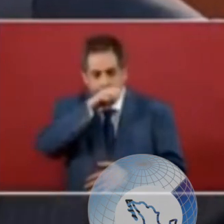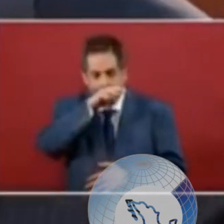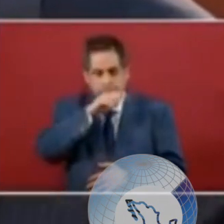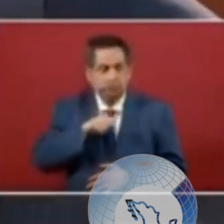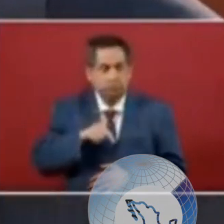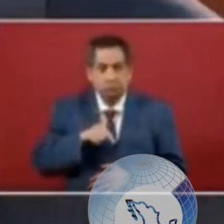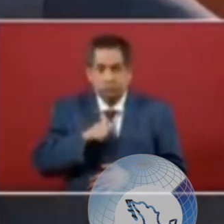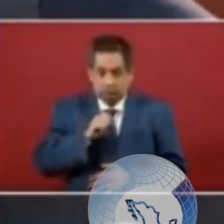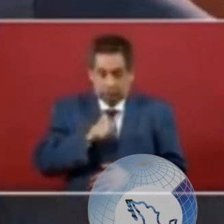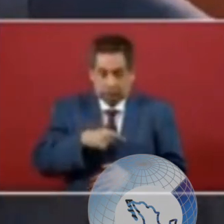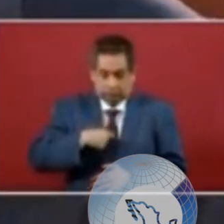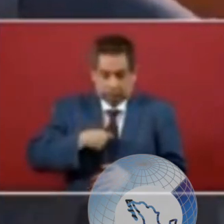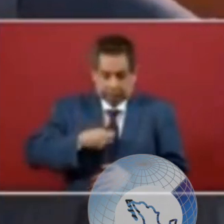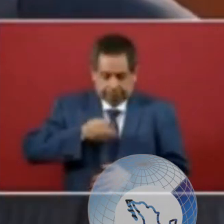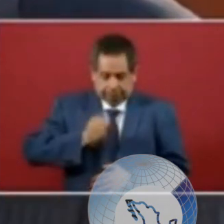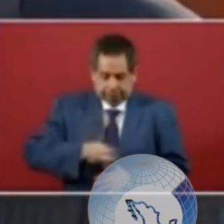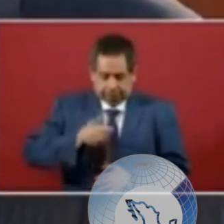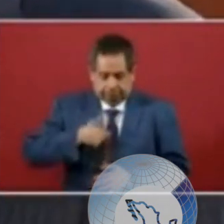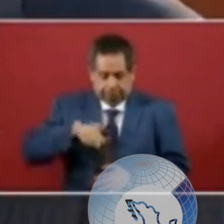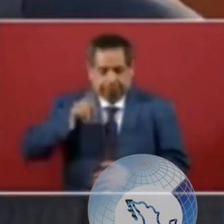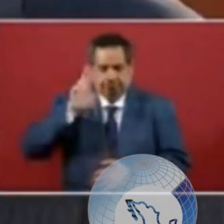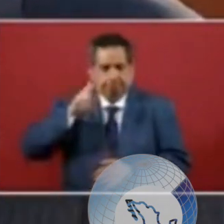aceptó lo del 68